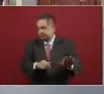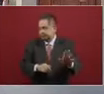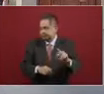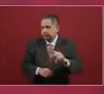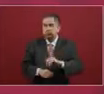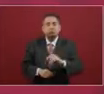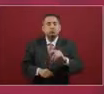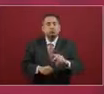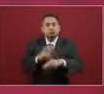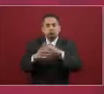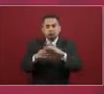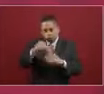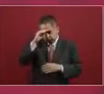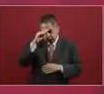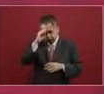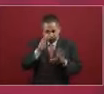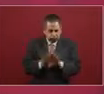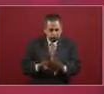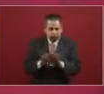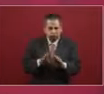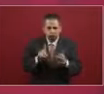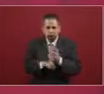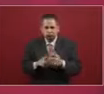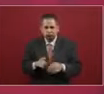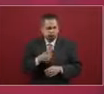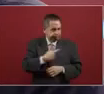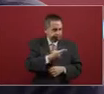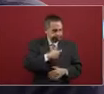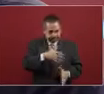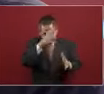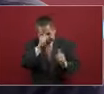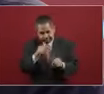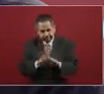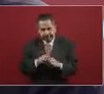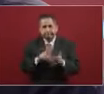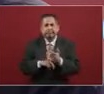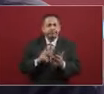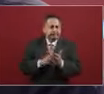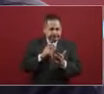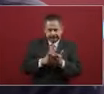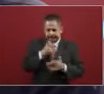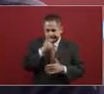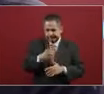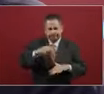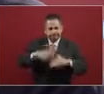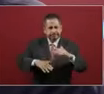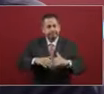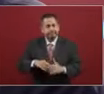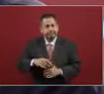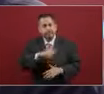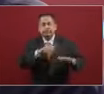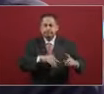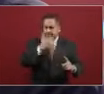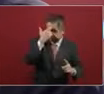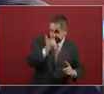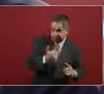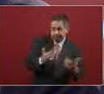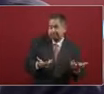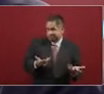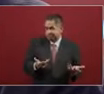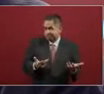Se está buscando la manera de que haya acuerdos, lo he dicho, en algunos casos tienen razón